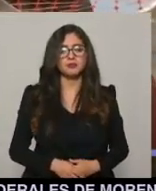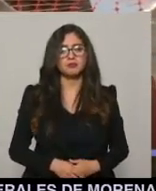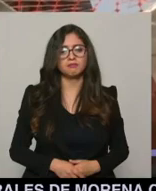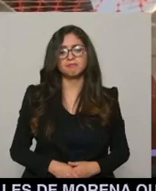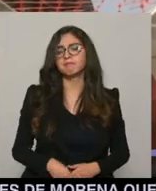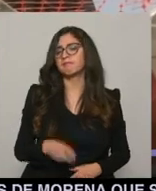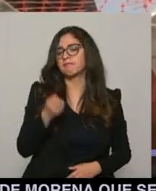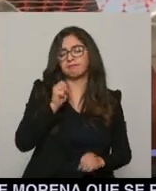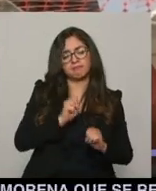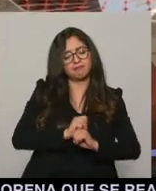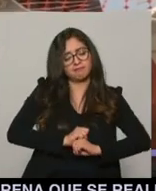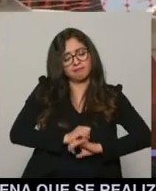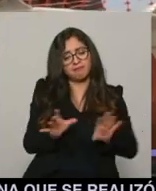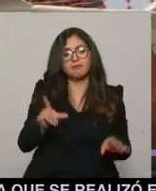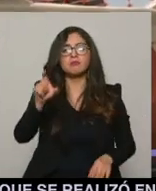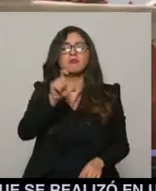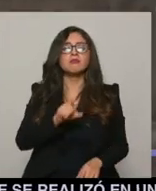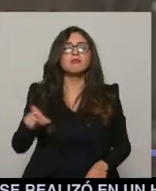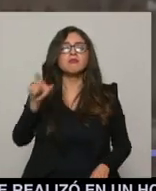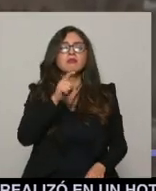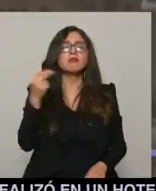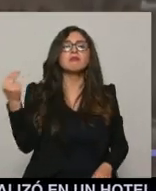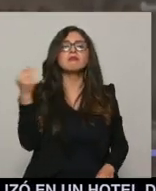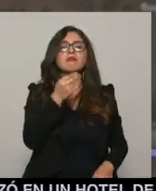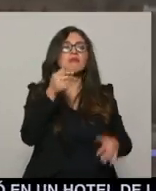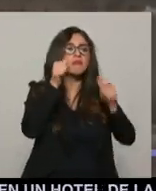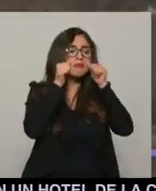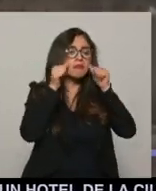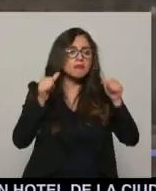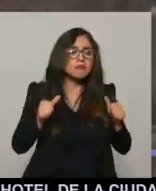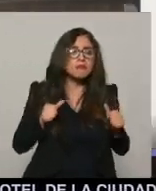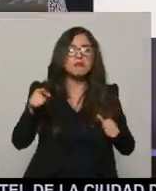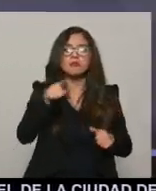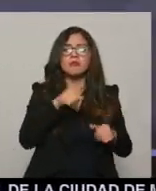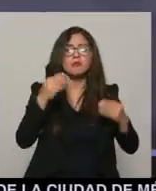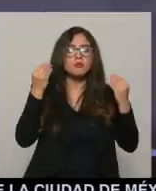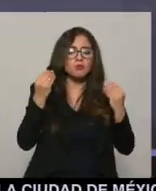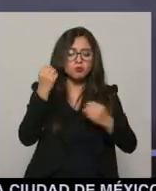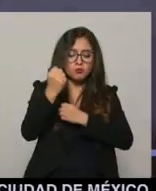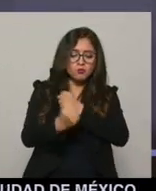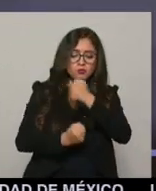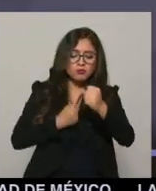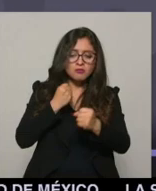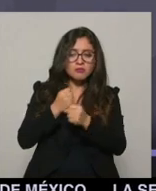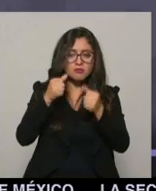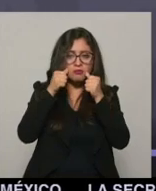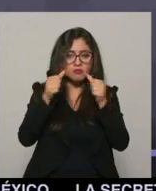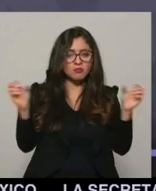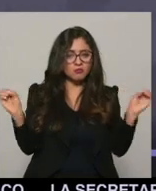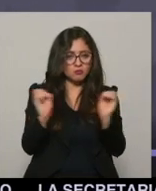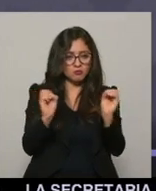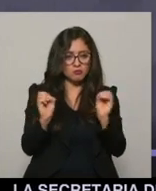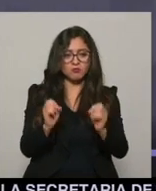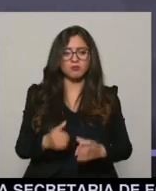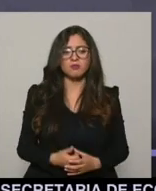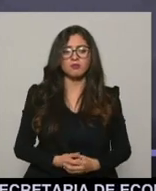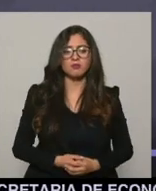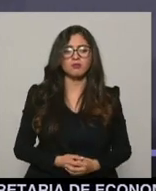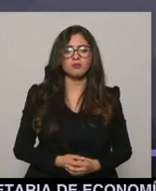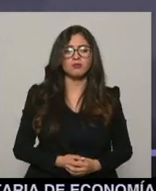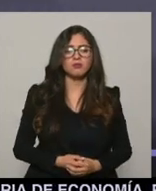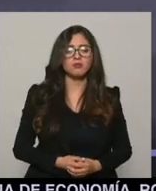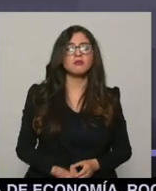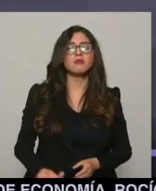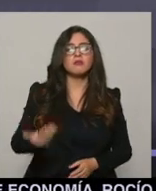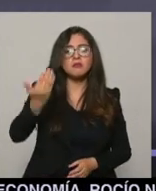grito desesperado de un problema desatendido por decenas de años. ¿Sabes? He estado entrevistando a las chicas que